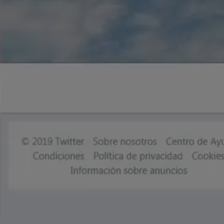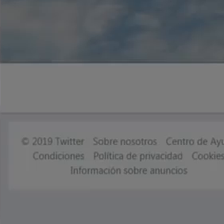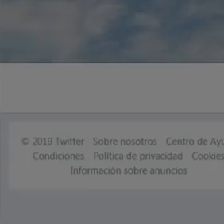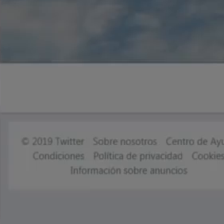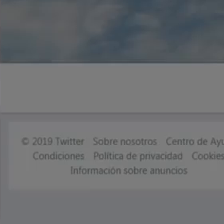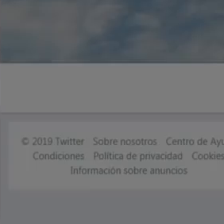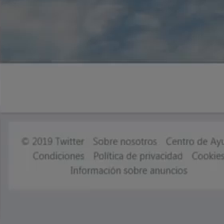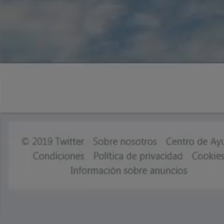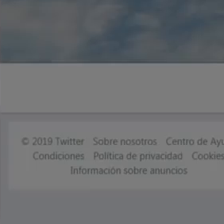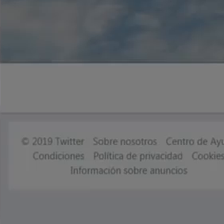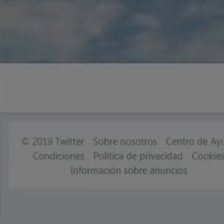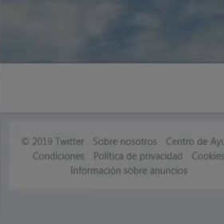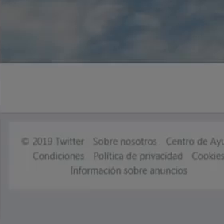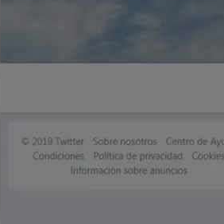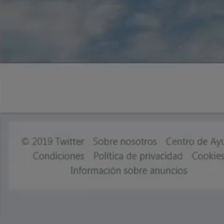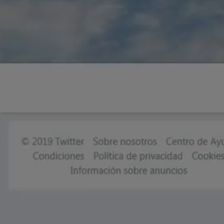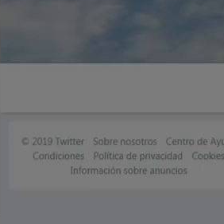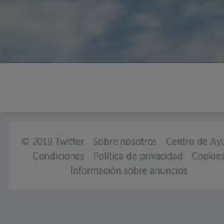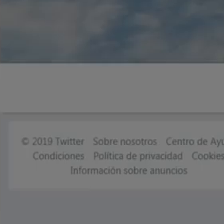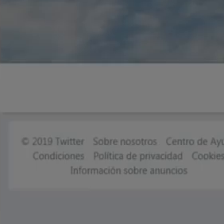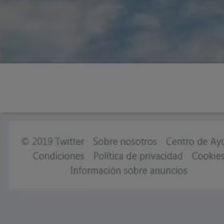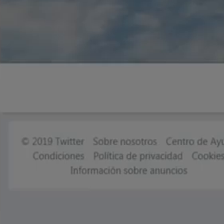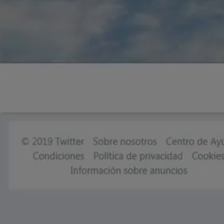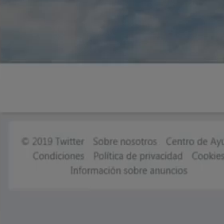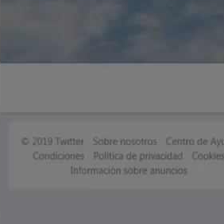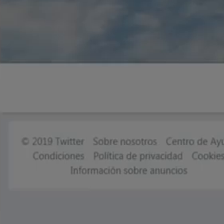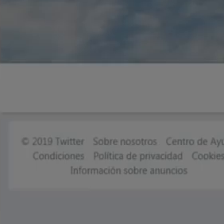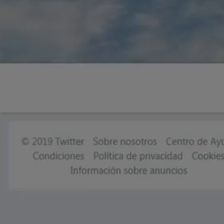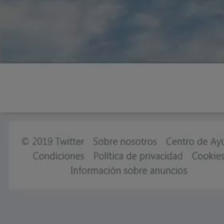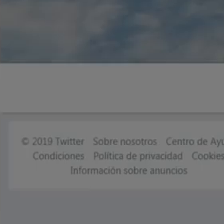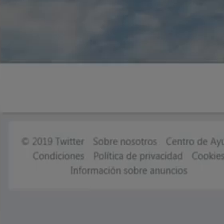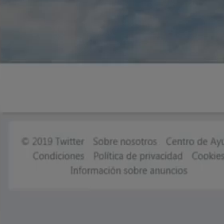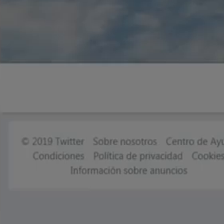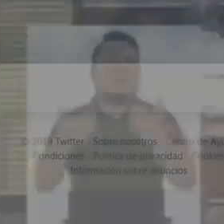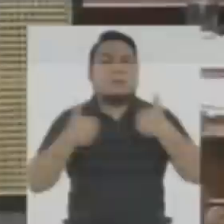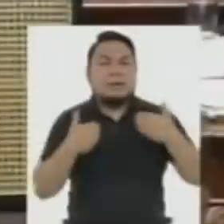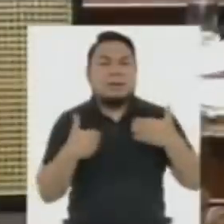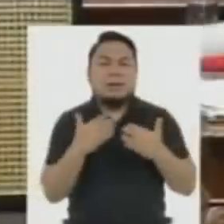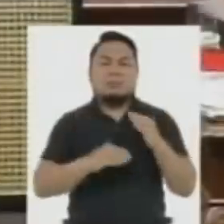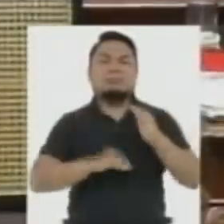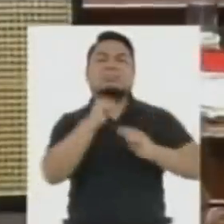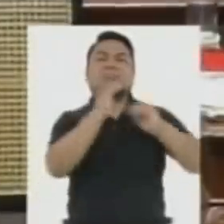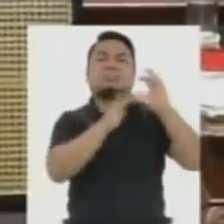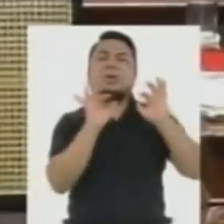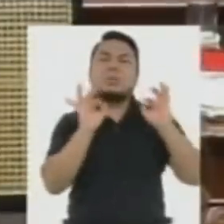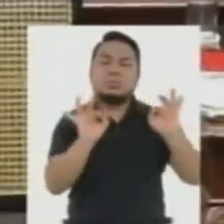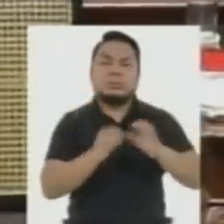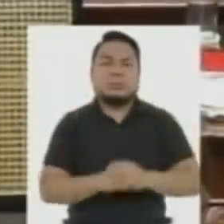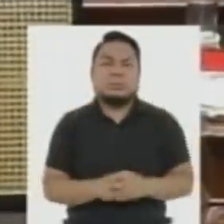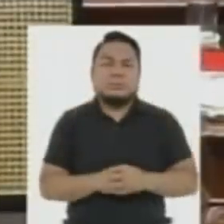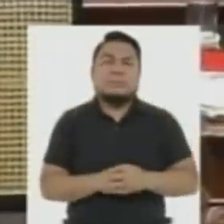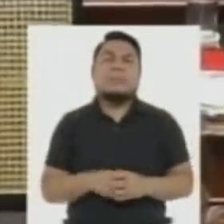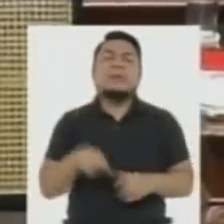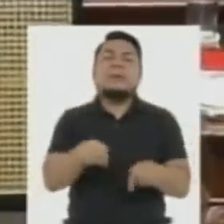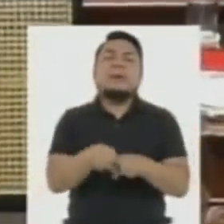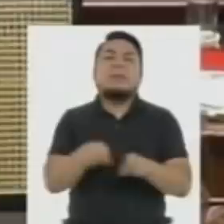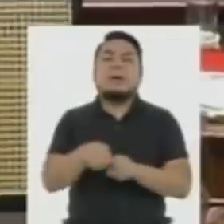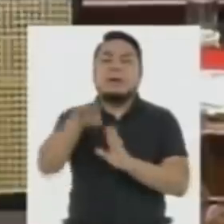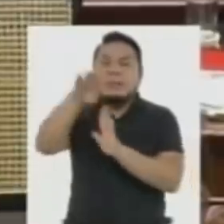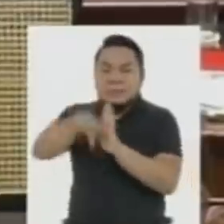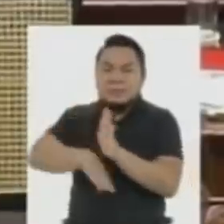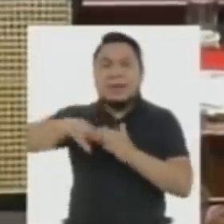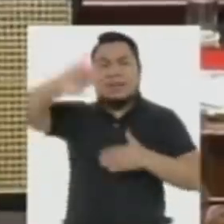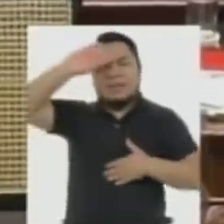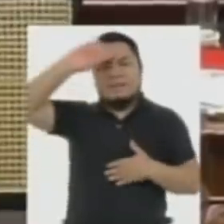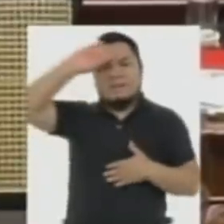temporalmente martín vizcarra asumiría entonces la vicepresidenta del producto mercedes araos que se ha distanciado hace pocos días